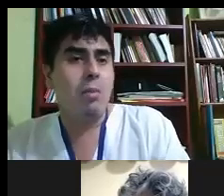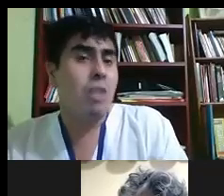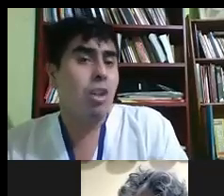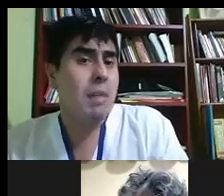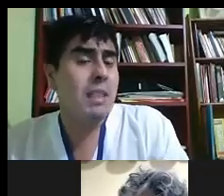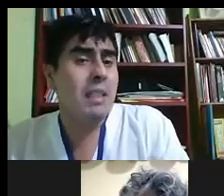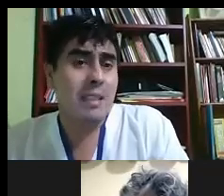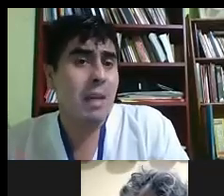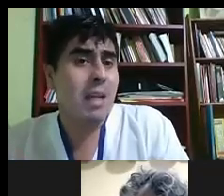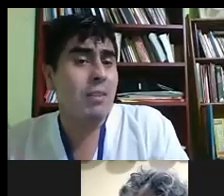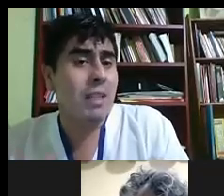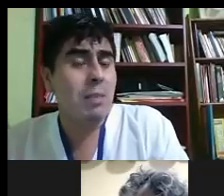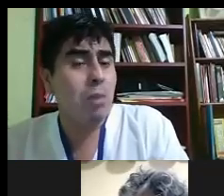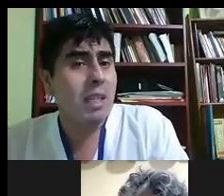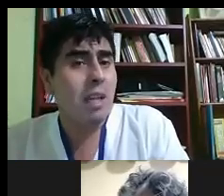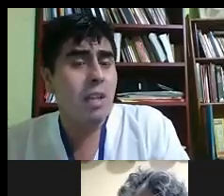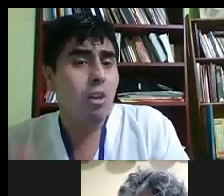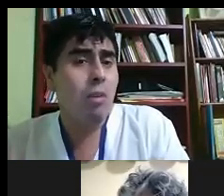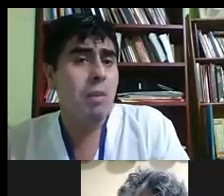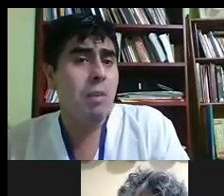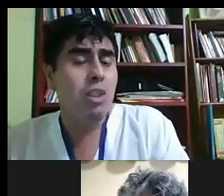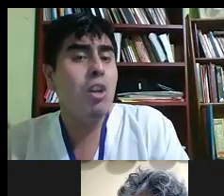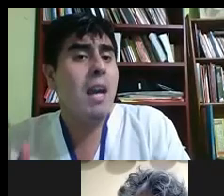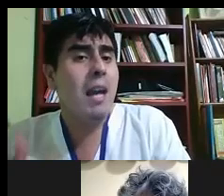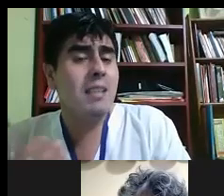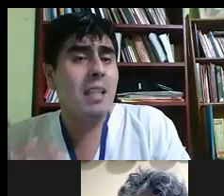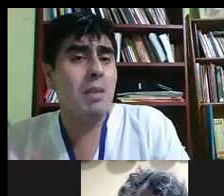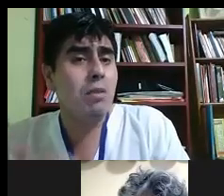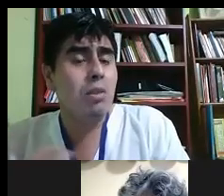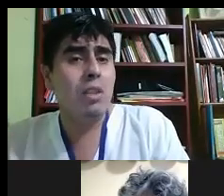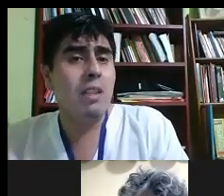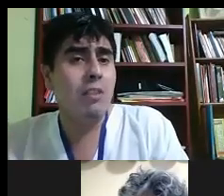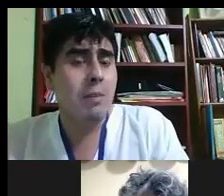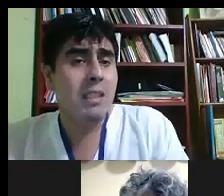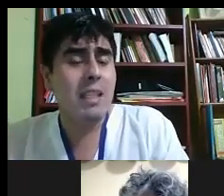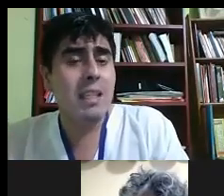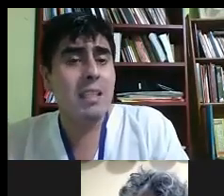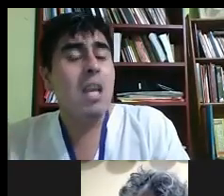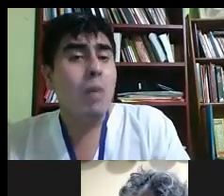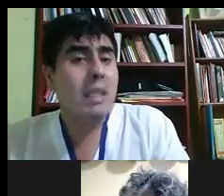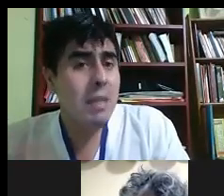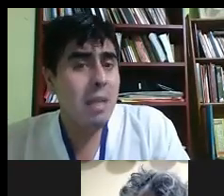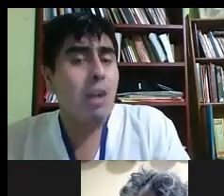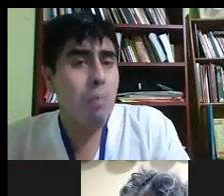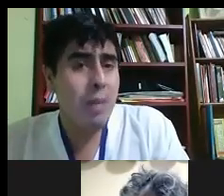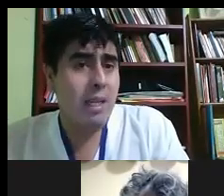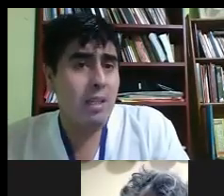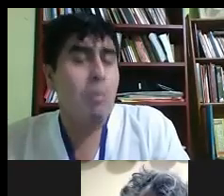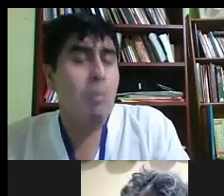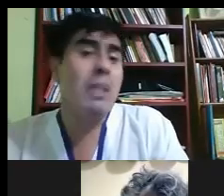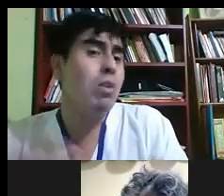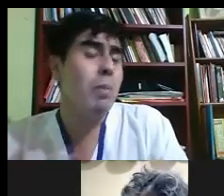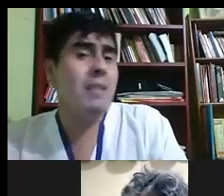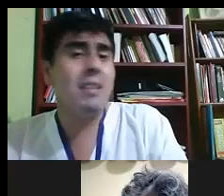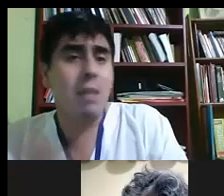¿no? Posteriormente ya se trabaja diferentes por escalonados, como le menciono, hasta la actividad funcional diafragmática, que es una actividad más compleja, ¿no?